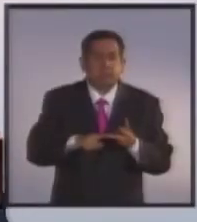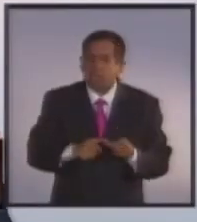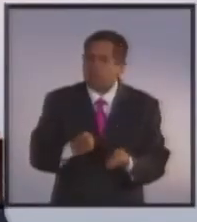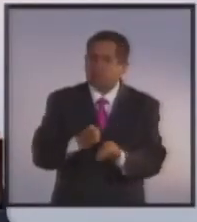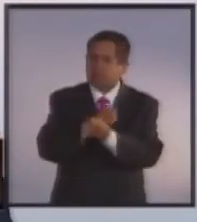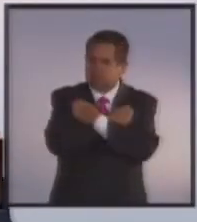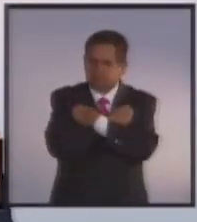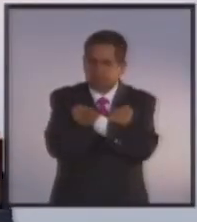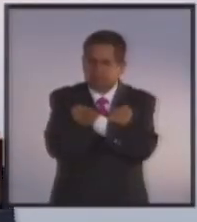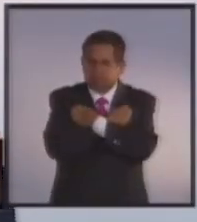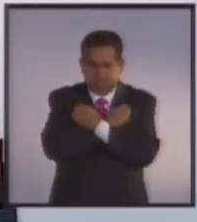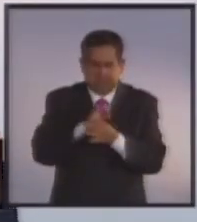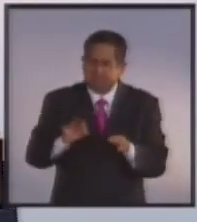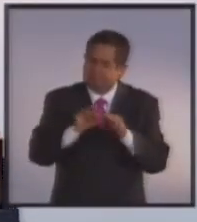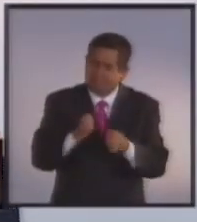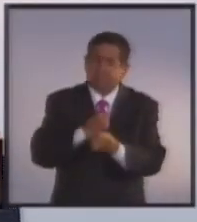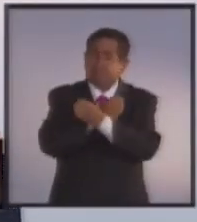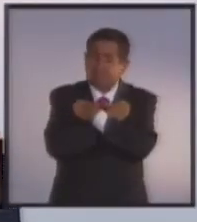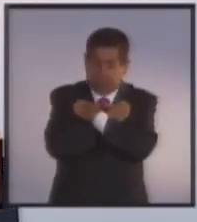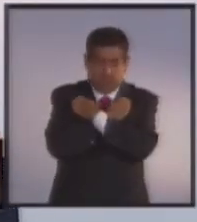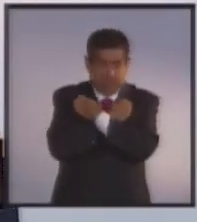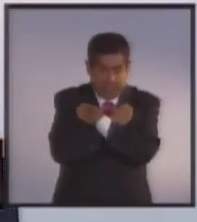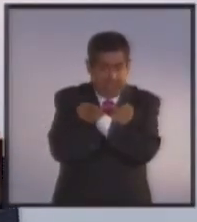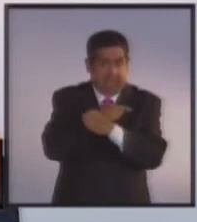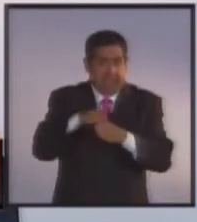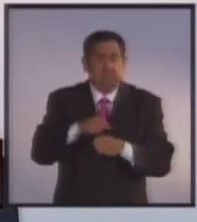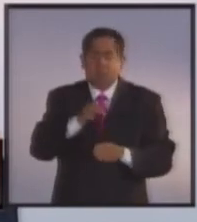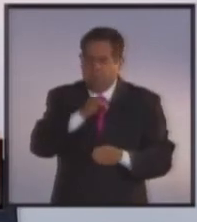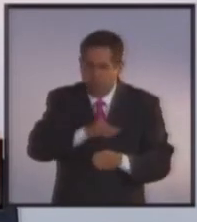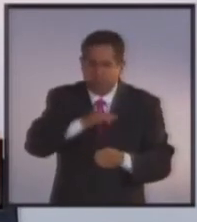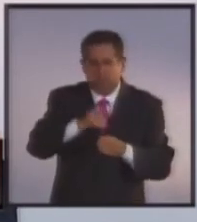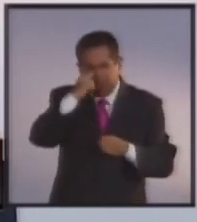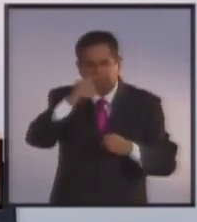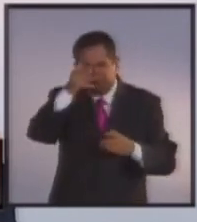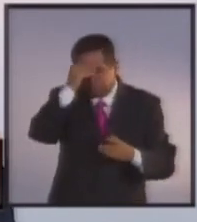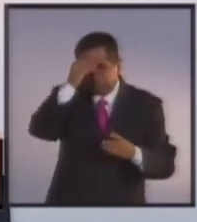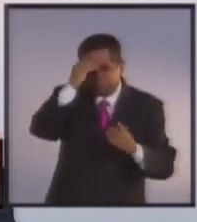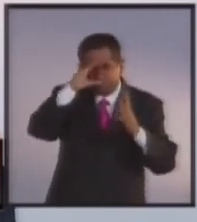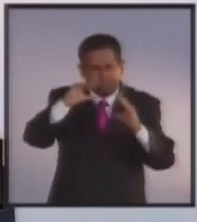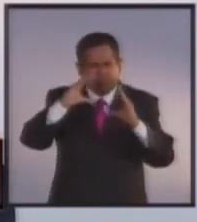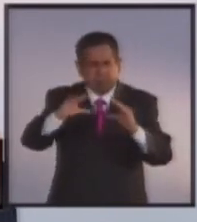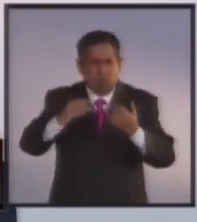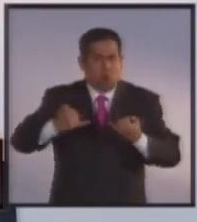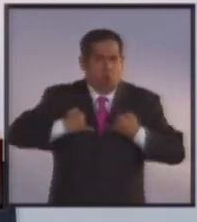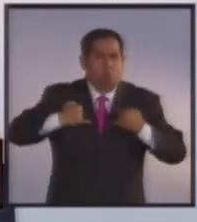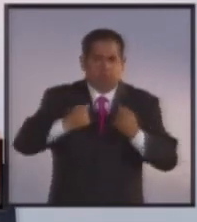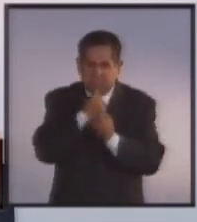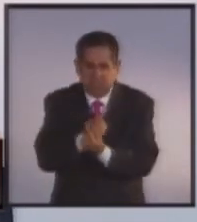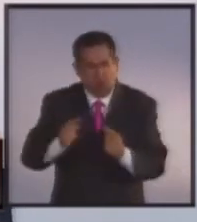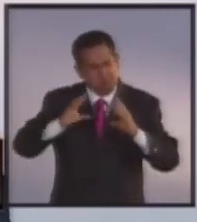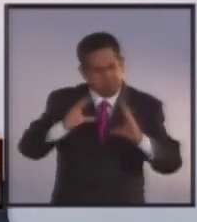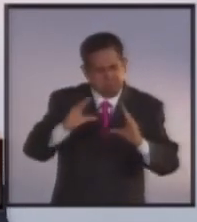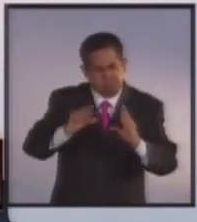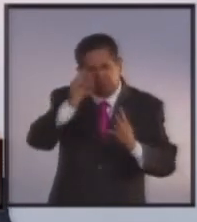La educación. La educación que, si bien permite preparar y capacitar a nuestra juventud y a nuestra niñez